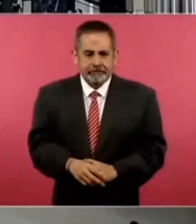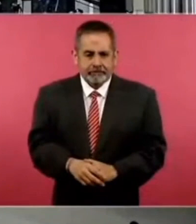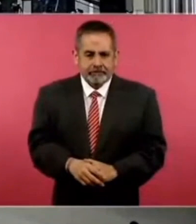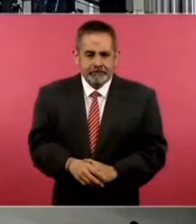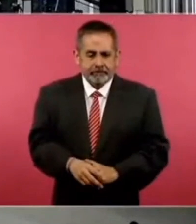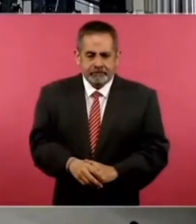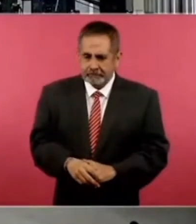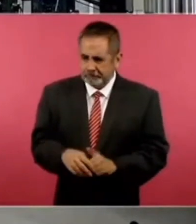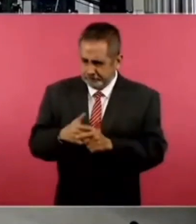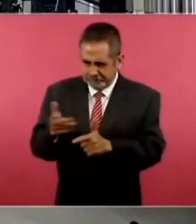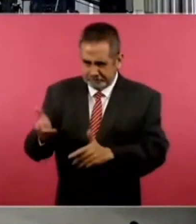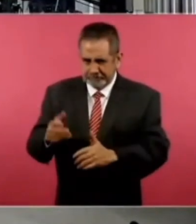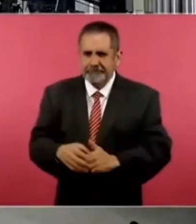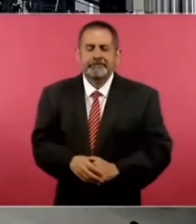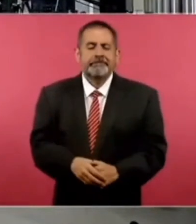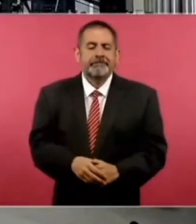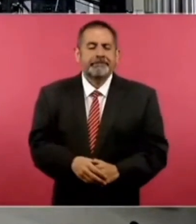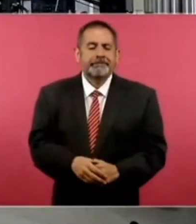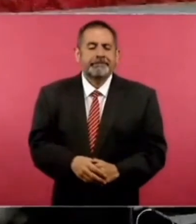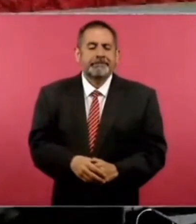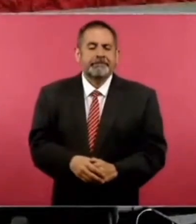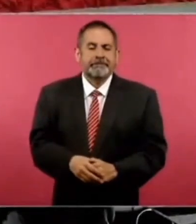¿Sí? Fieles